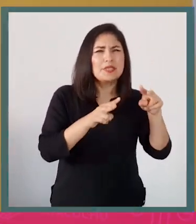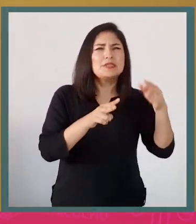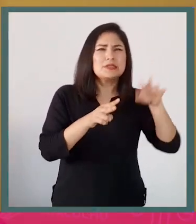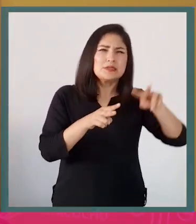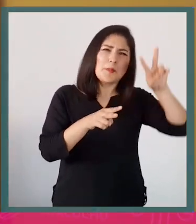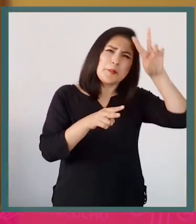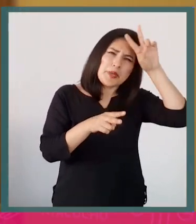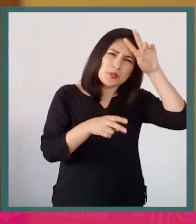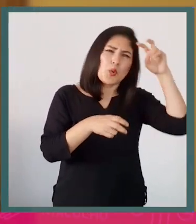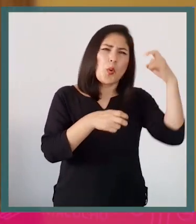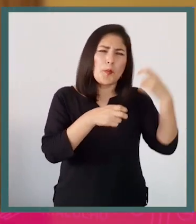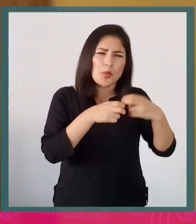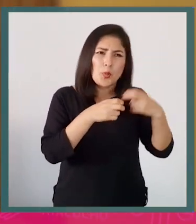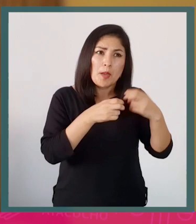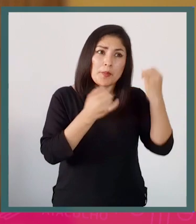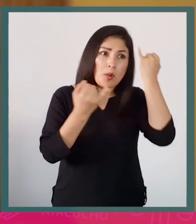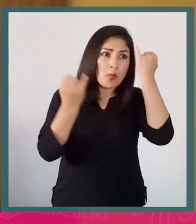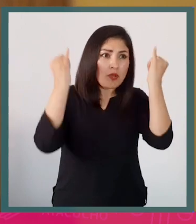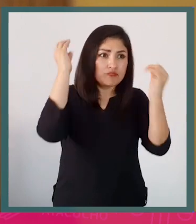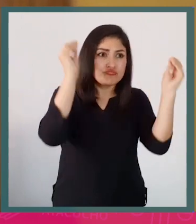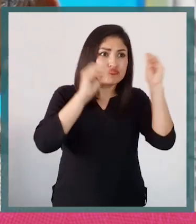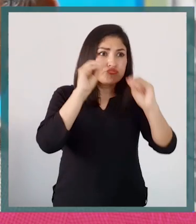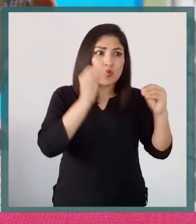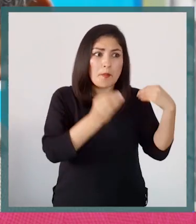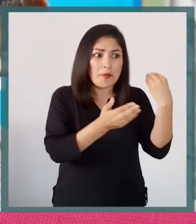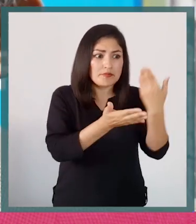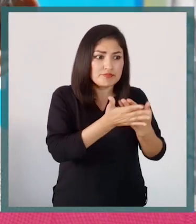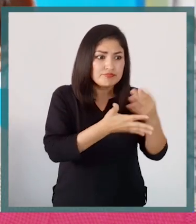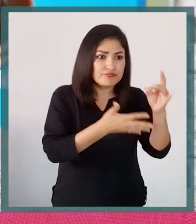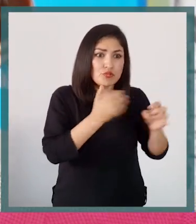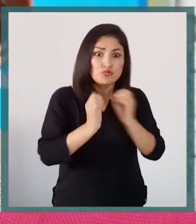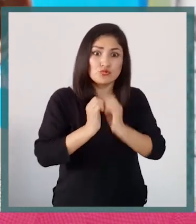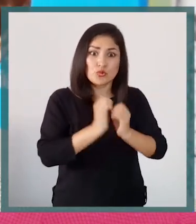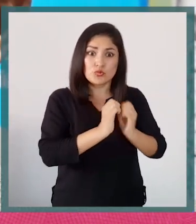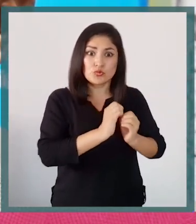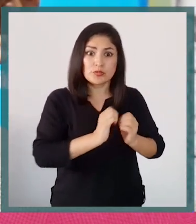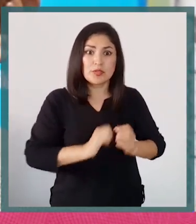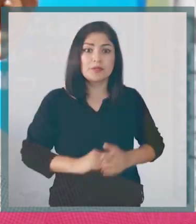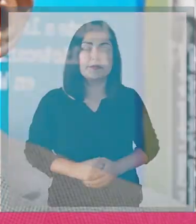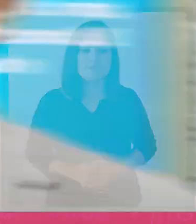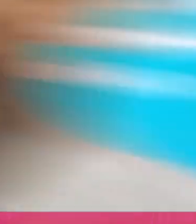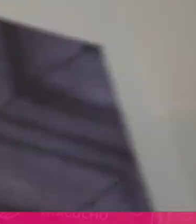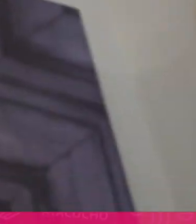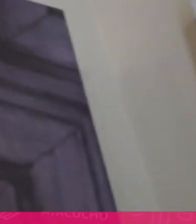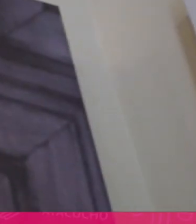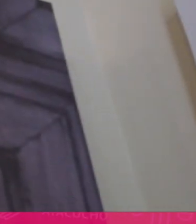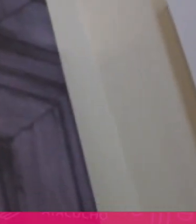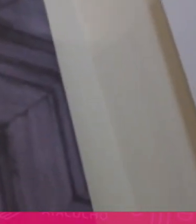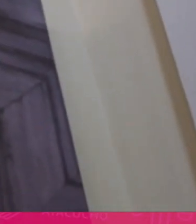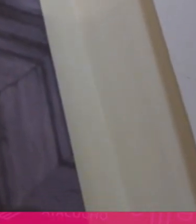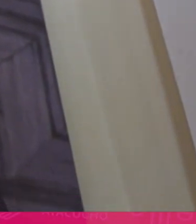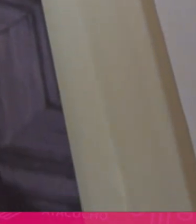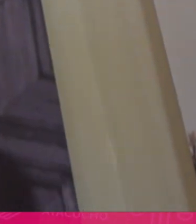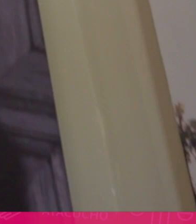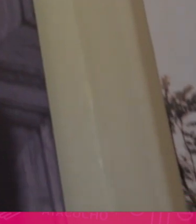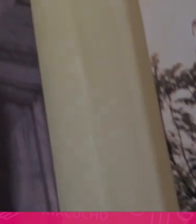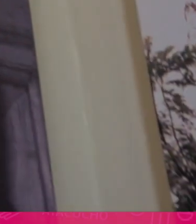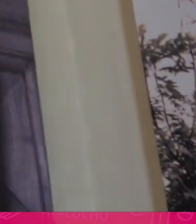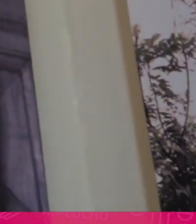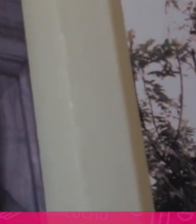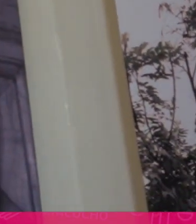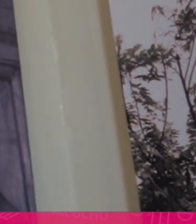mirar nuestro país en todo su aspecto problemático, pero también en todas sus posibilidades.